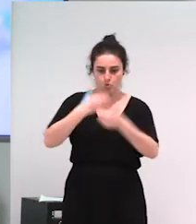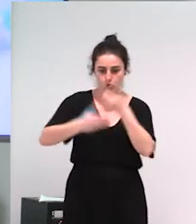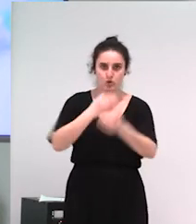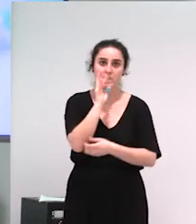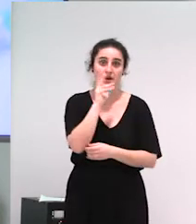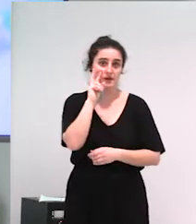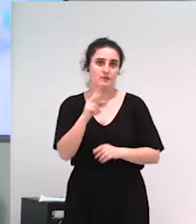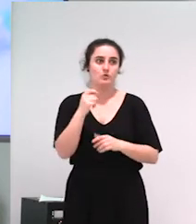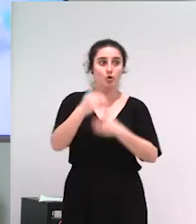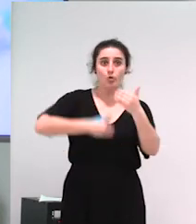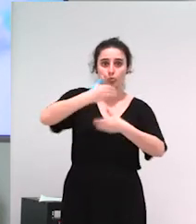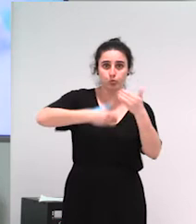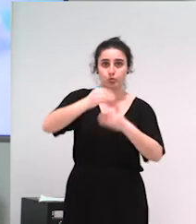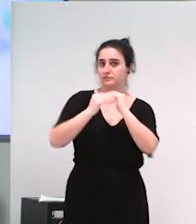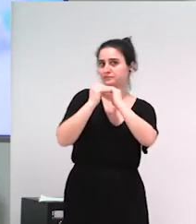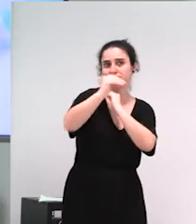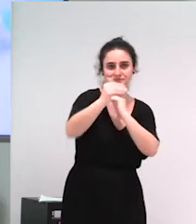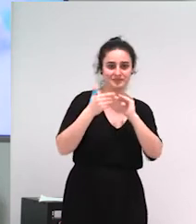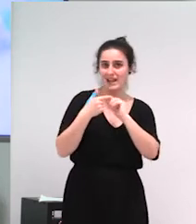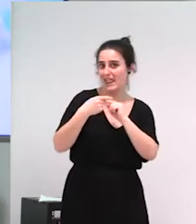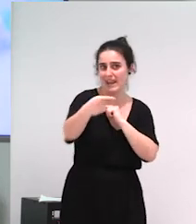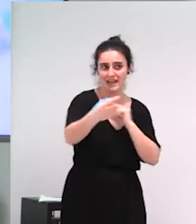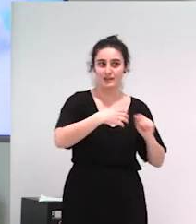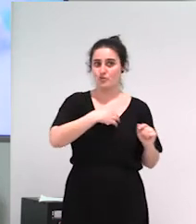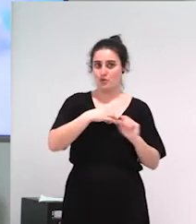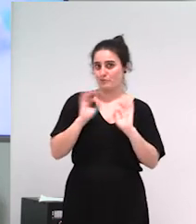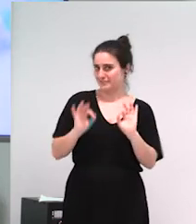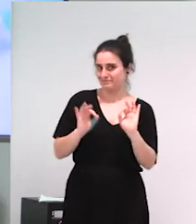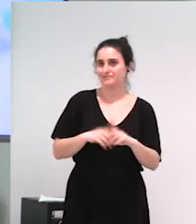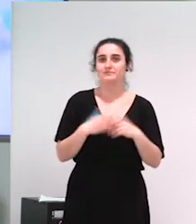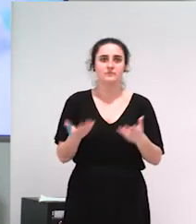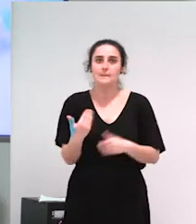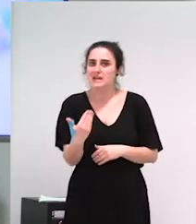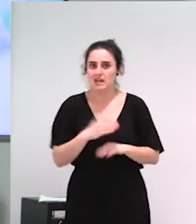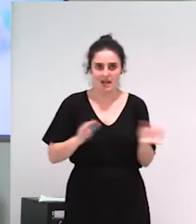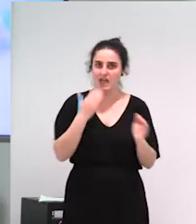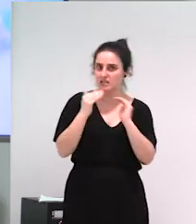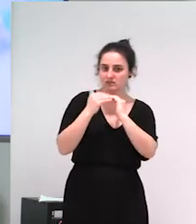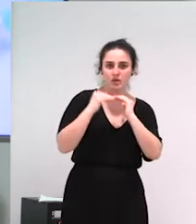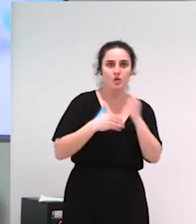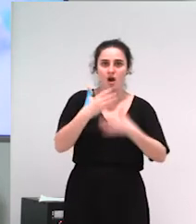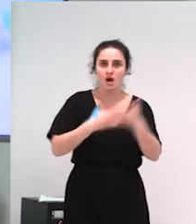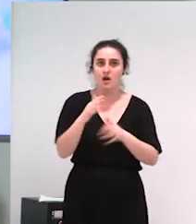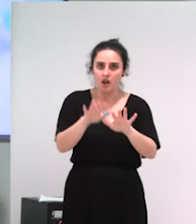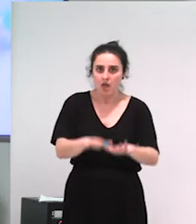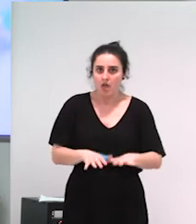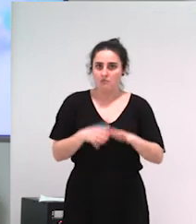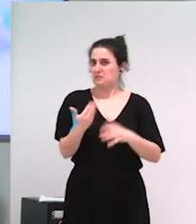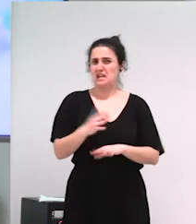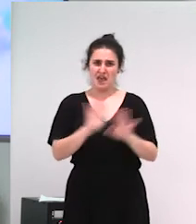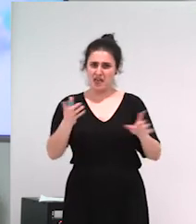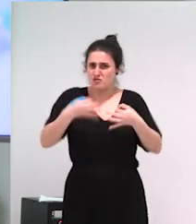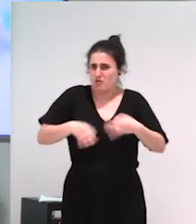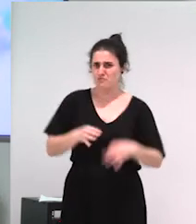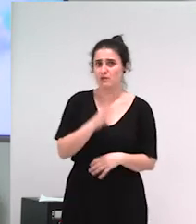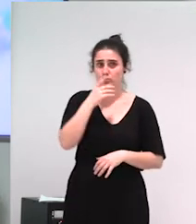estamos viendo que este ritmo frenético no es sostenible a lo largo del tiempo y que no pasa nada por no serlo. Es normal, nadie